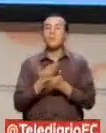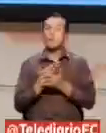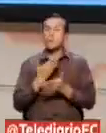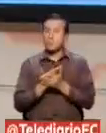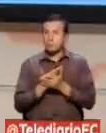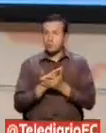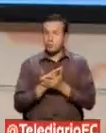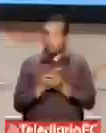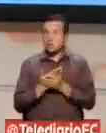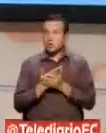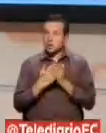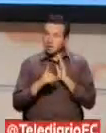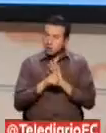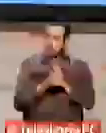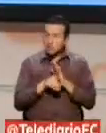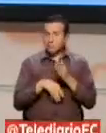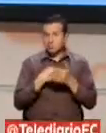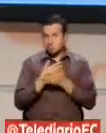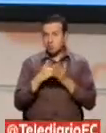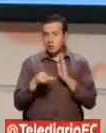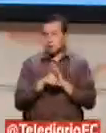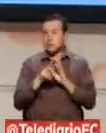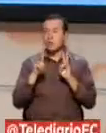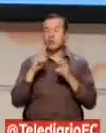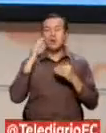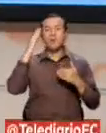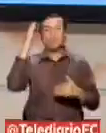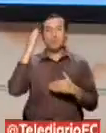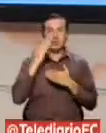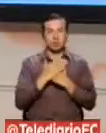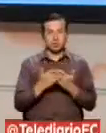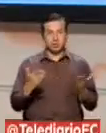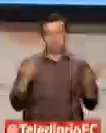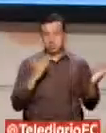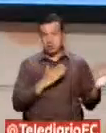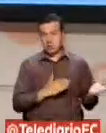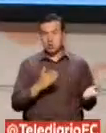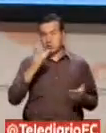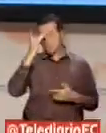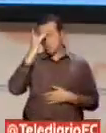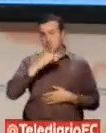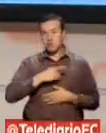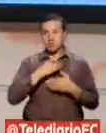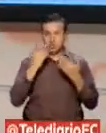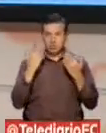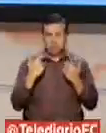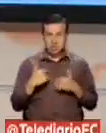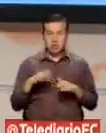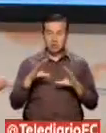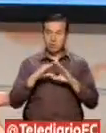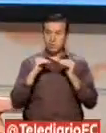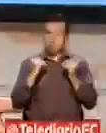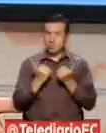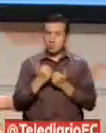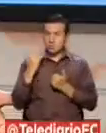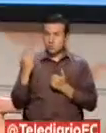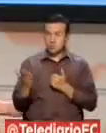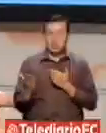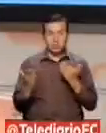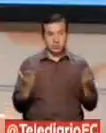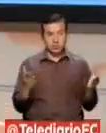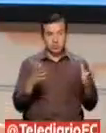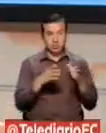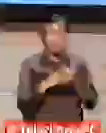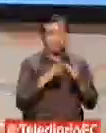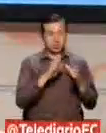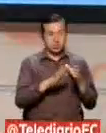derecho, pero es un proceso eminentemente político. Y en tal sentido, la decisión que presenta la comisión,